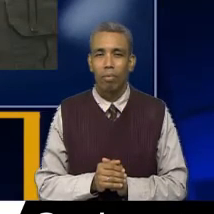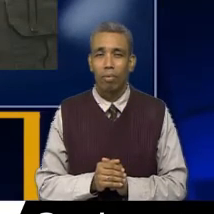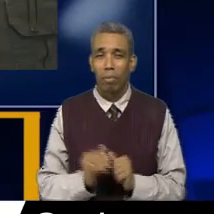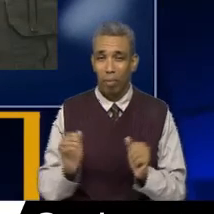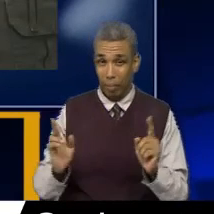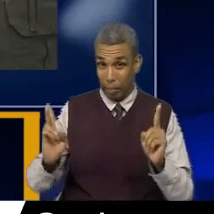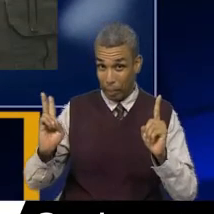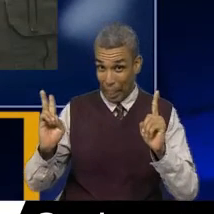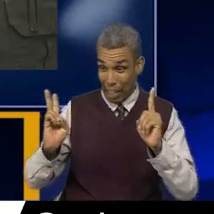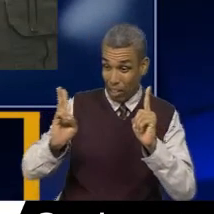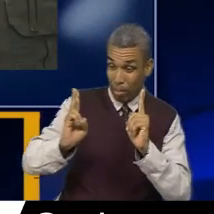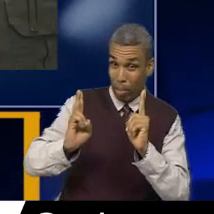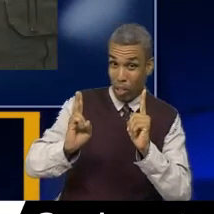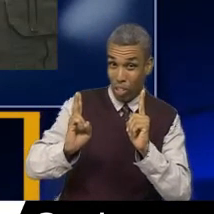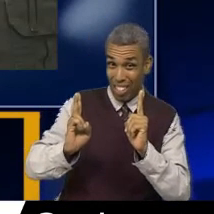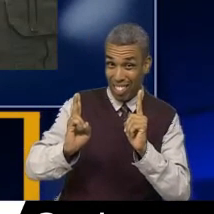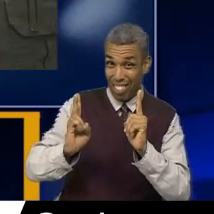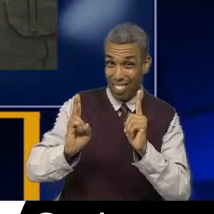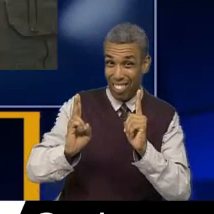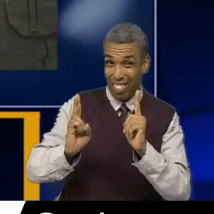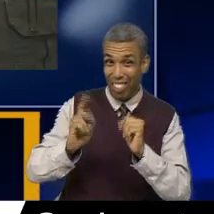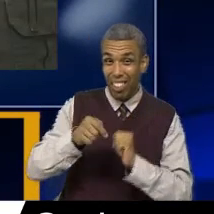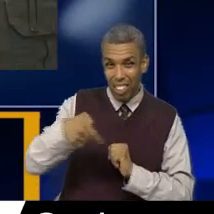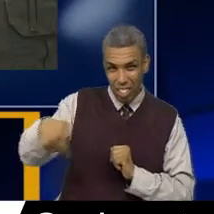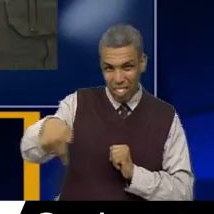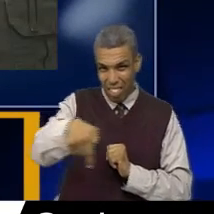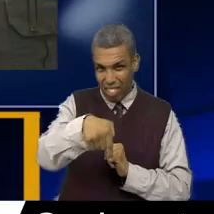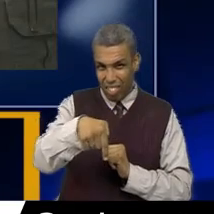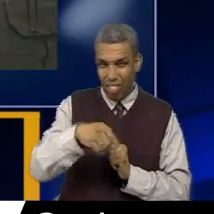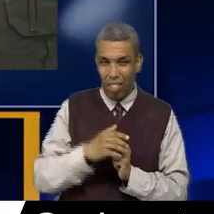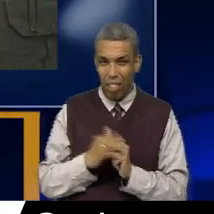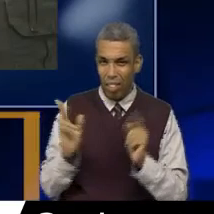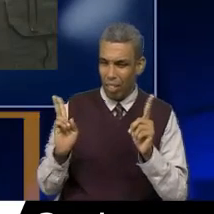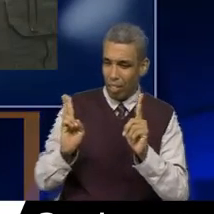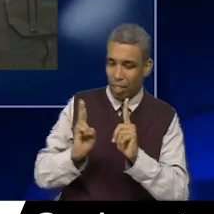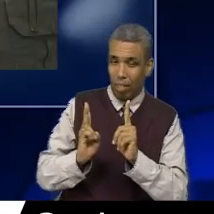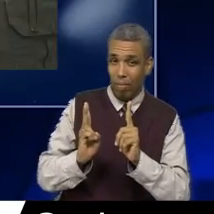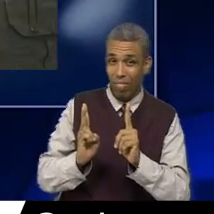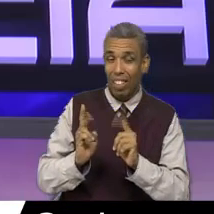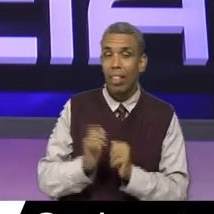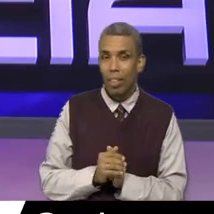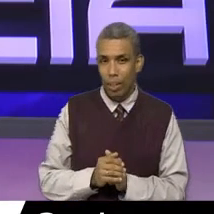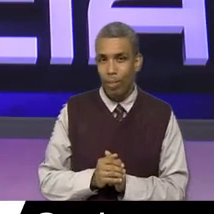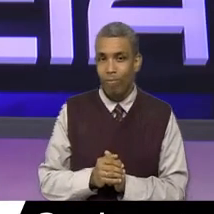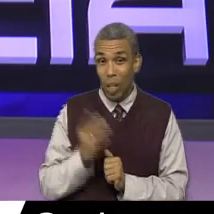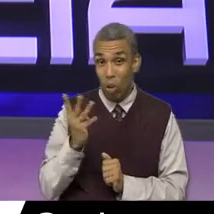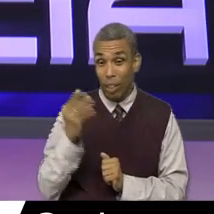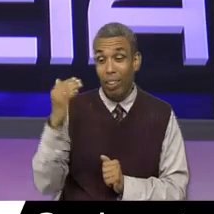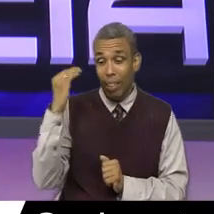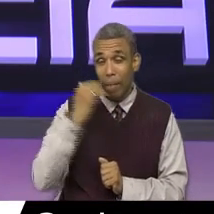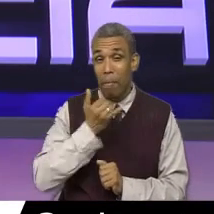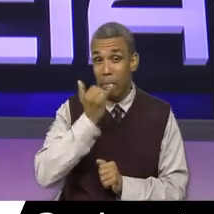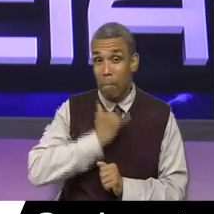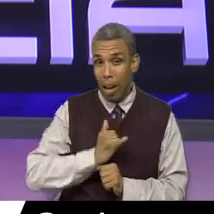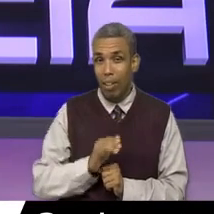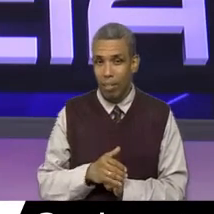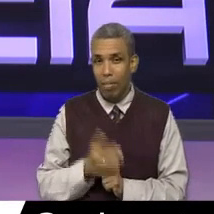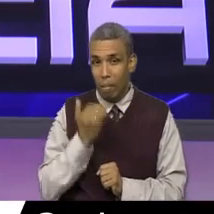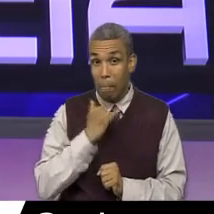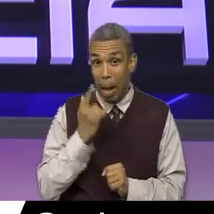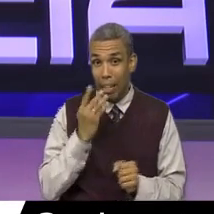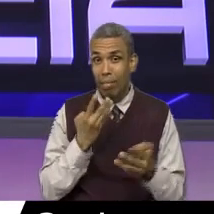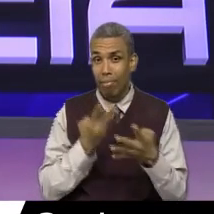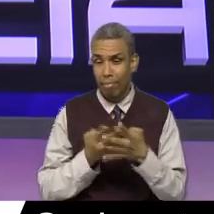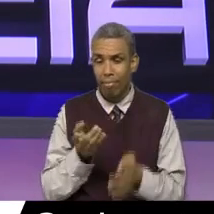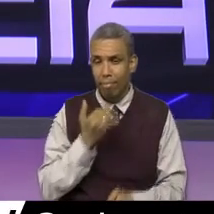como los posibles victimarios, un hombre y una mujer, presentan antecedentes judiciales. Y en otras noticias, la